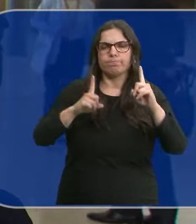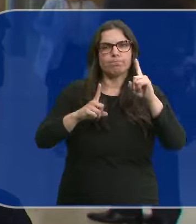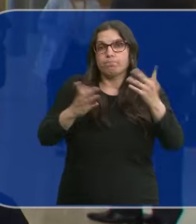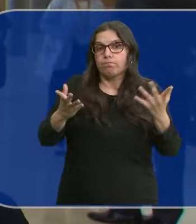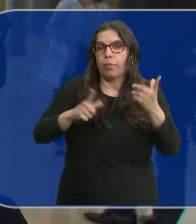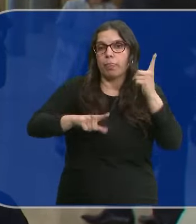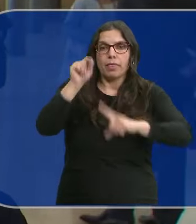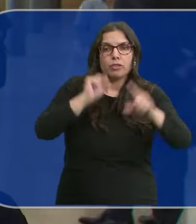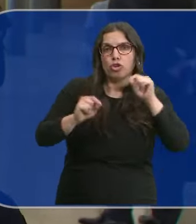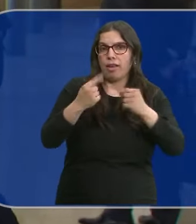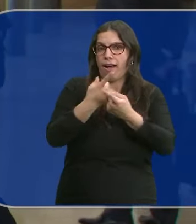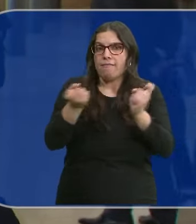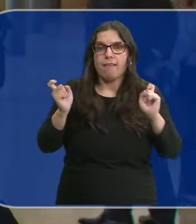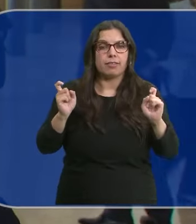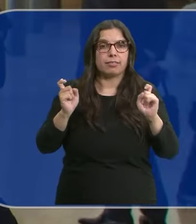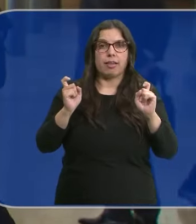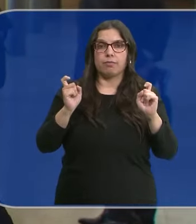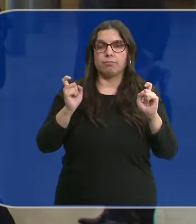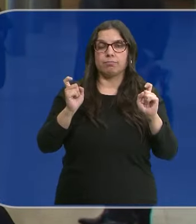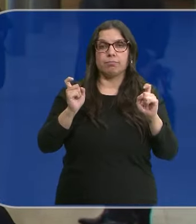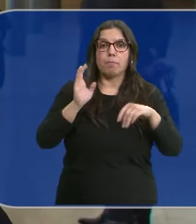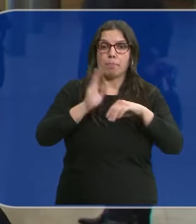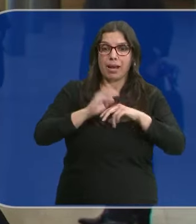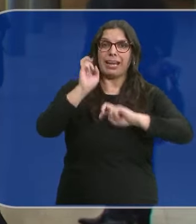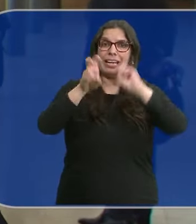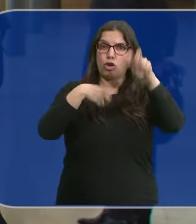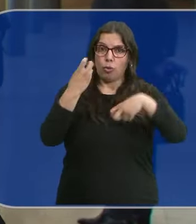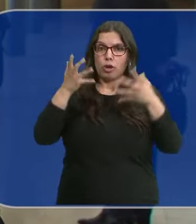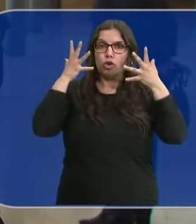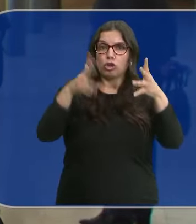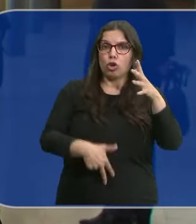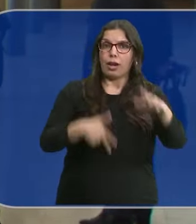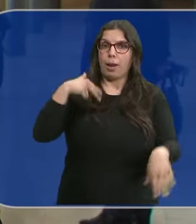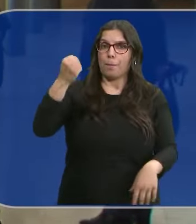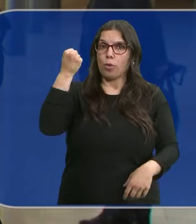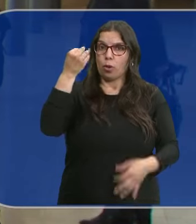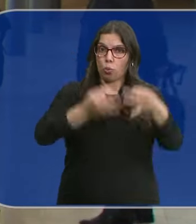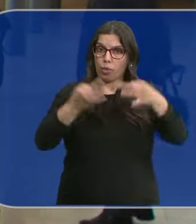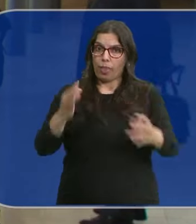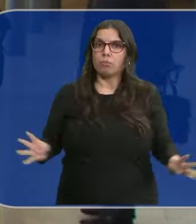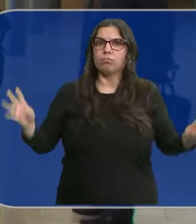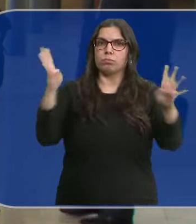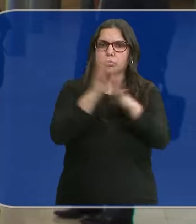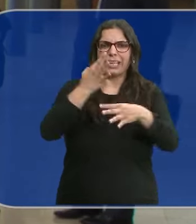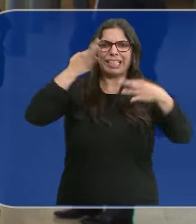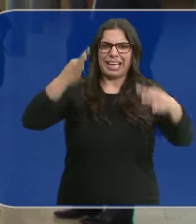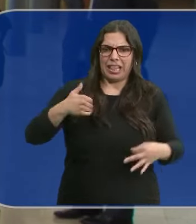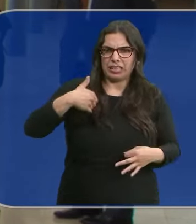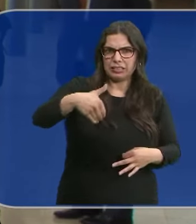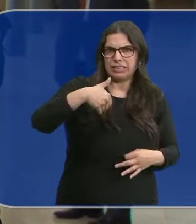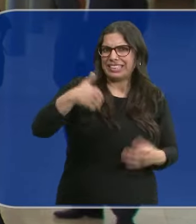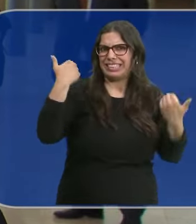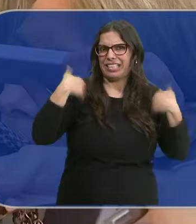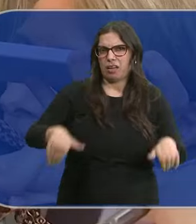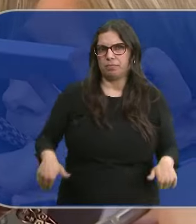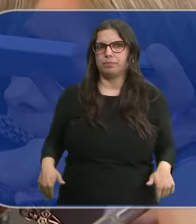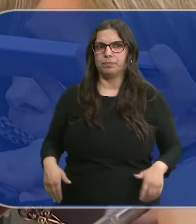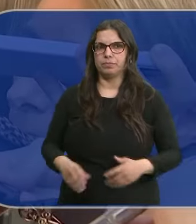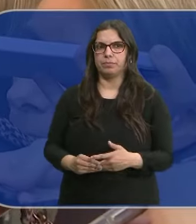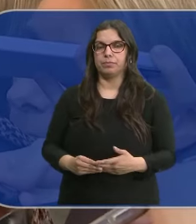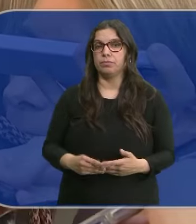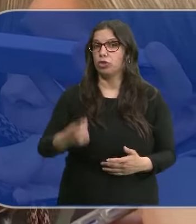las disposiciones necesarias y precisas para que la renovación del Consejo General del Poder Judicial sea una realidad inmediatamente.